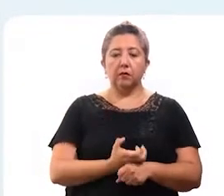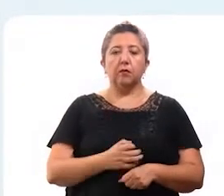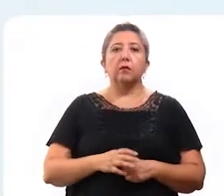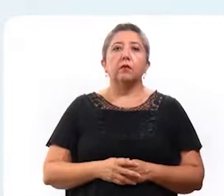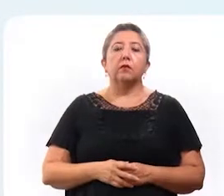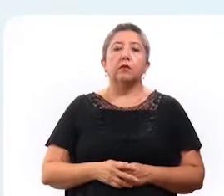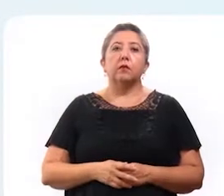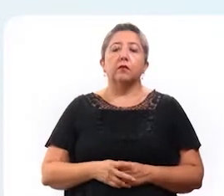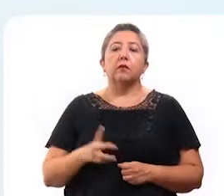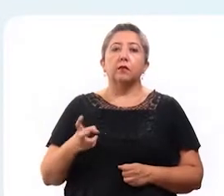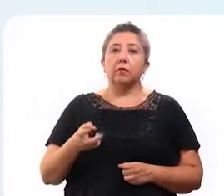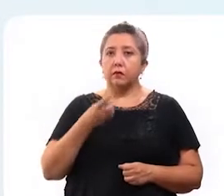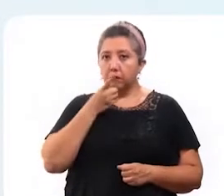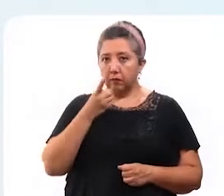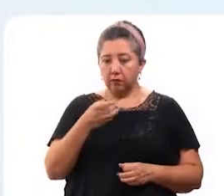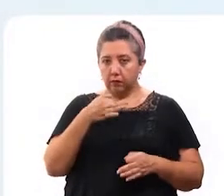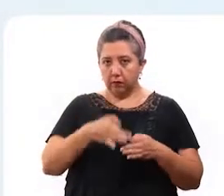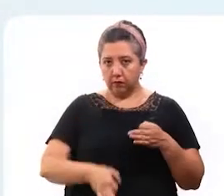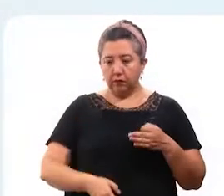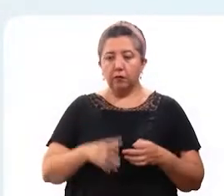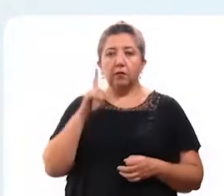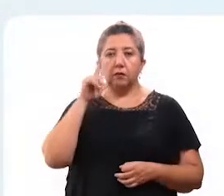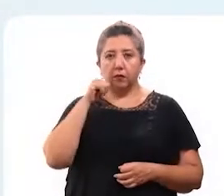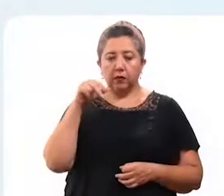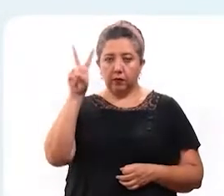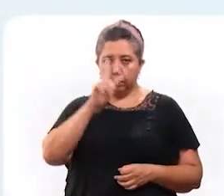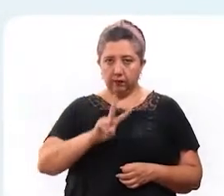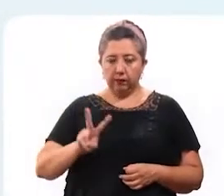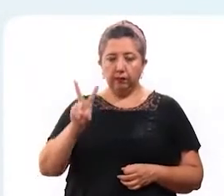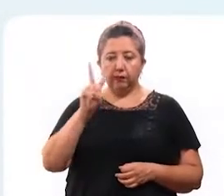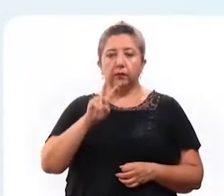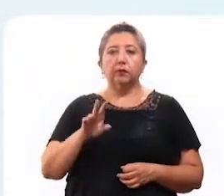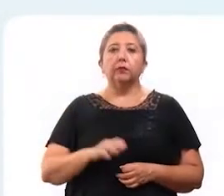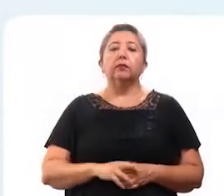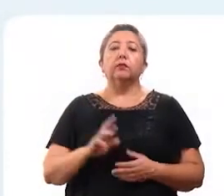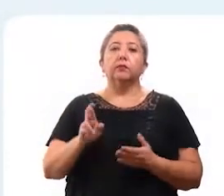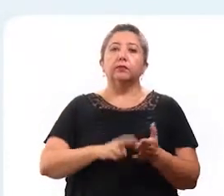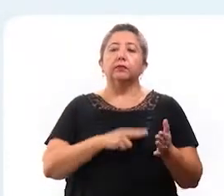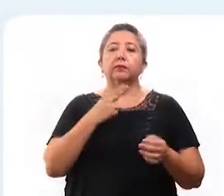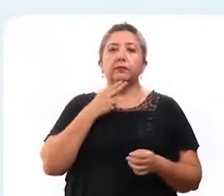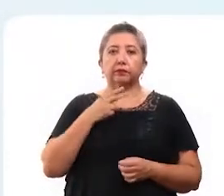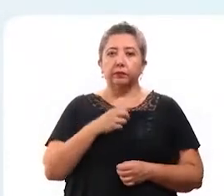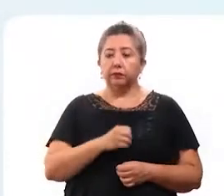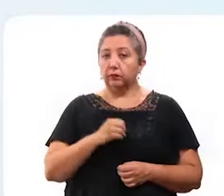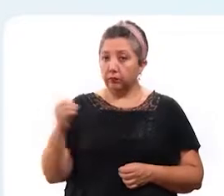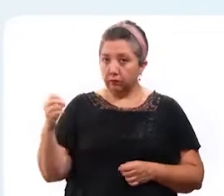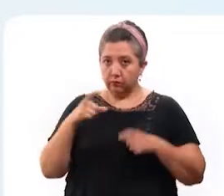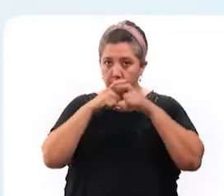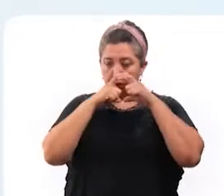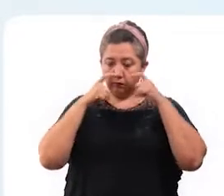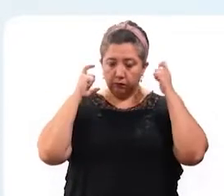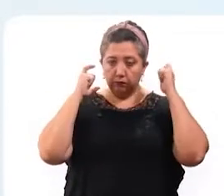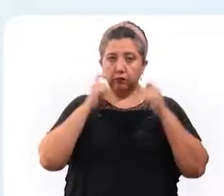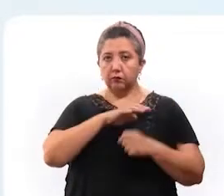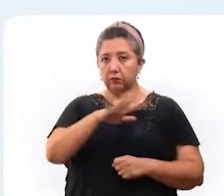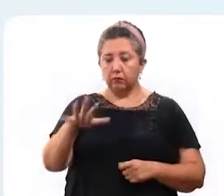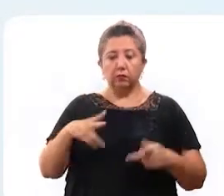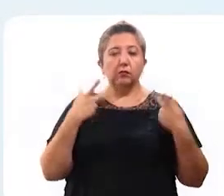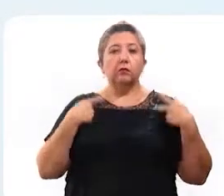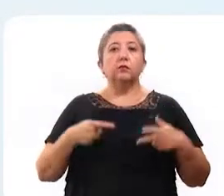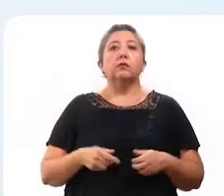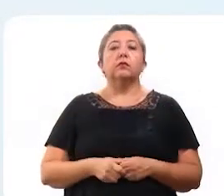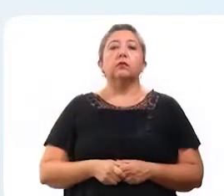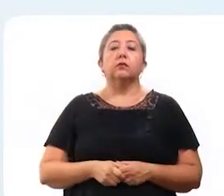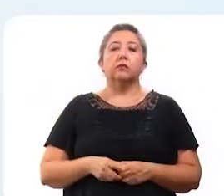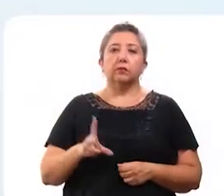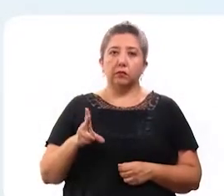del estado, etapa que concluye mañana viernes. Se reitera el uso obligatorio de cubrebocas para toda la